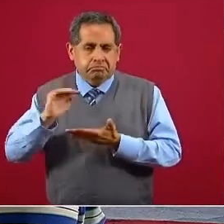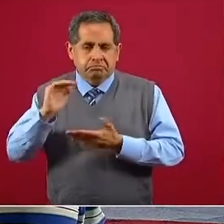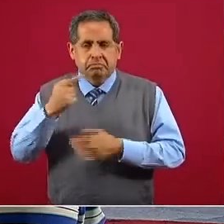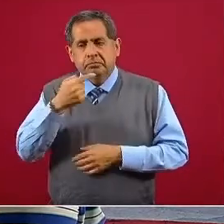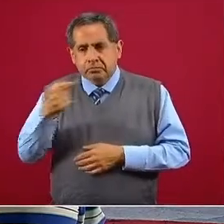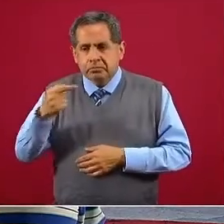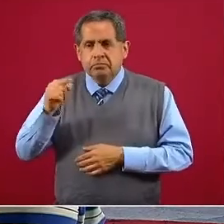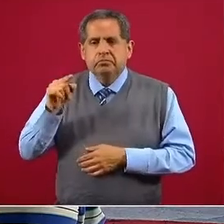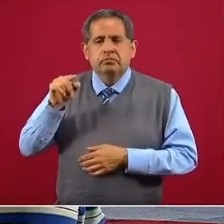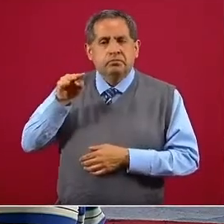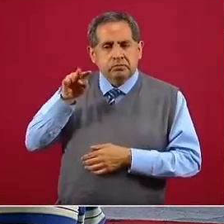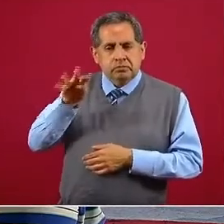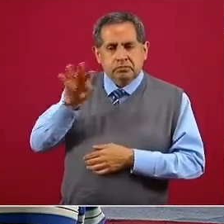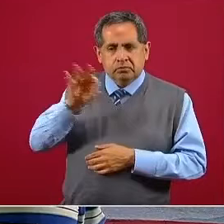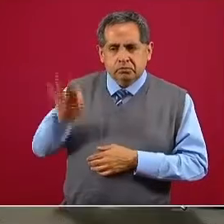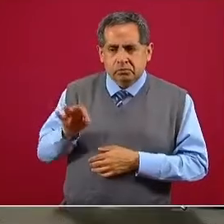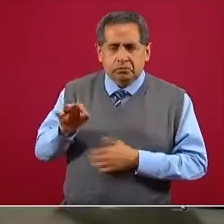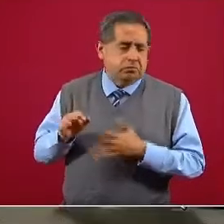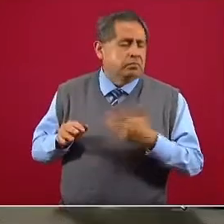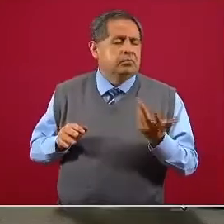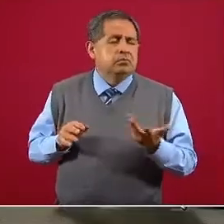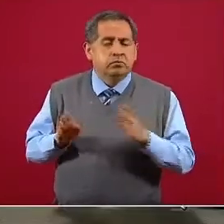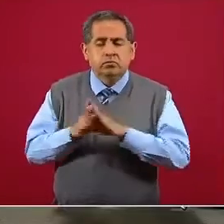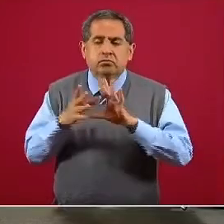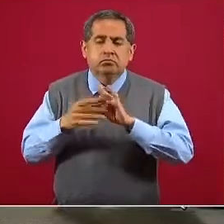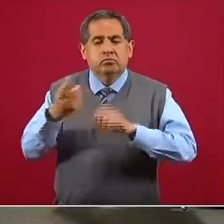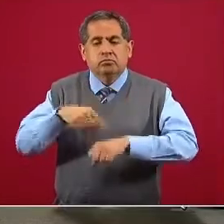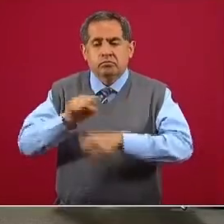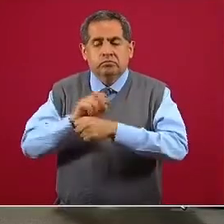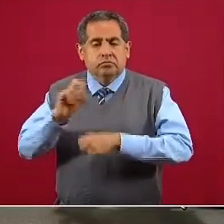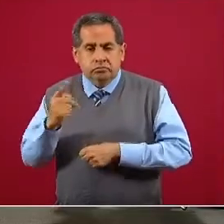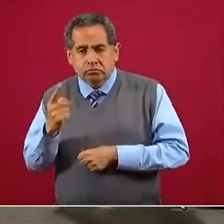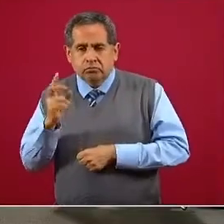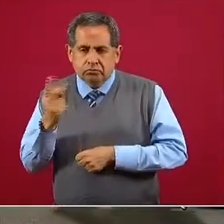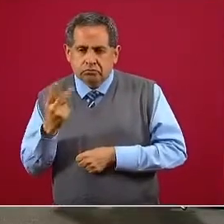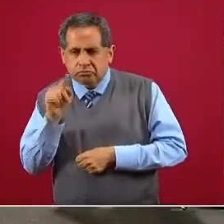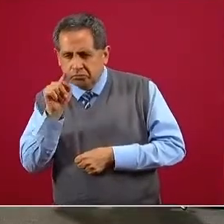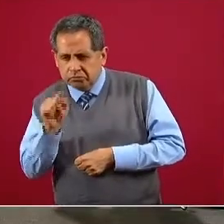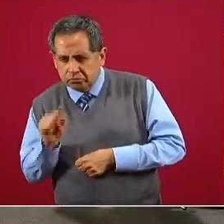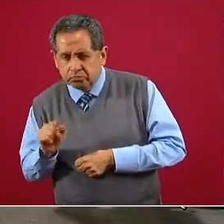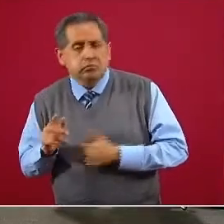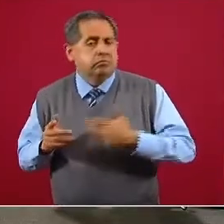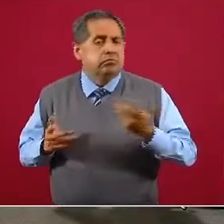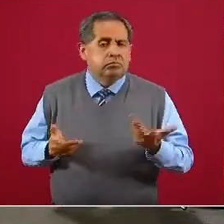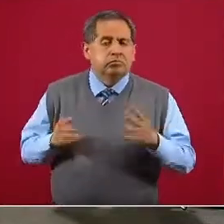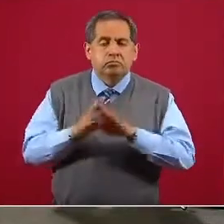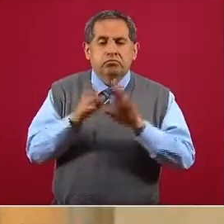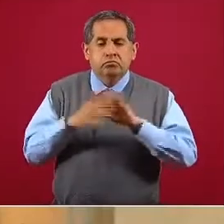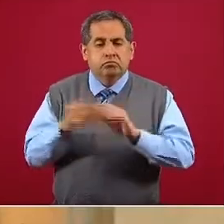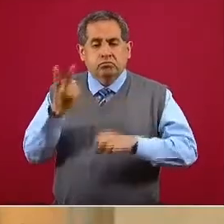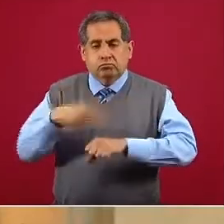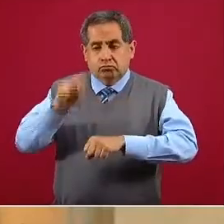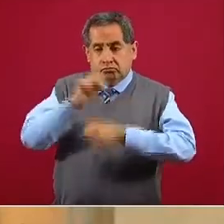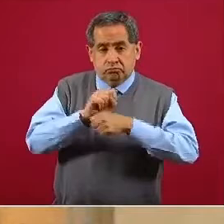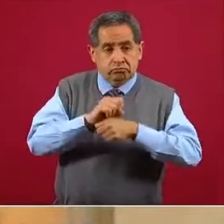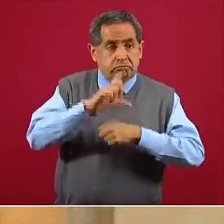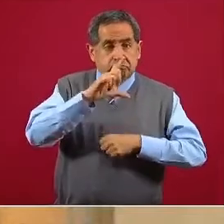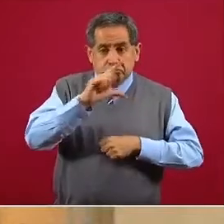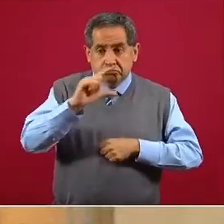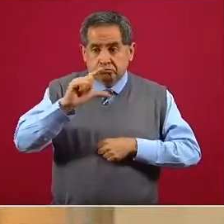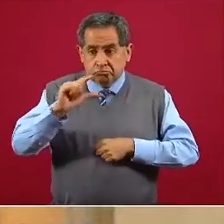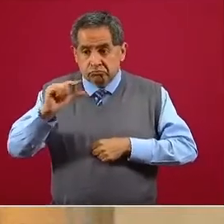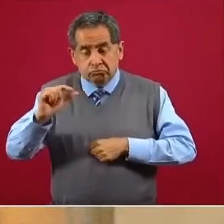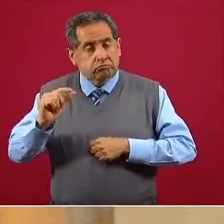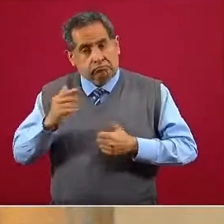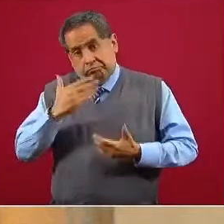19% cuando comparamos la semana 31-32, lo cual nos da hasta el momento 2 semanas importantes de